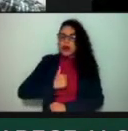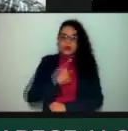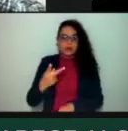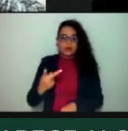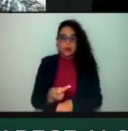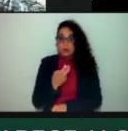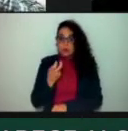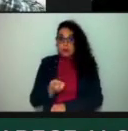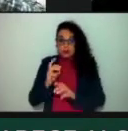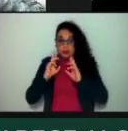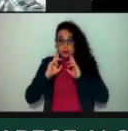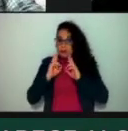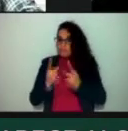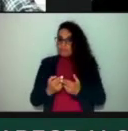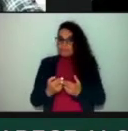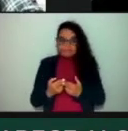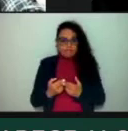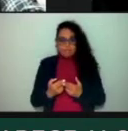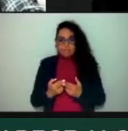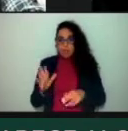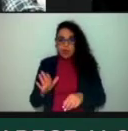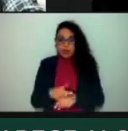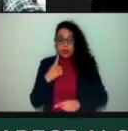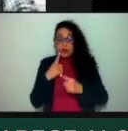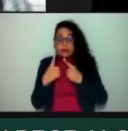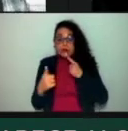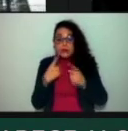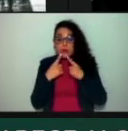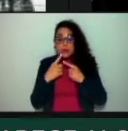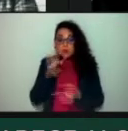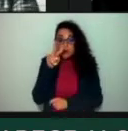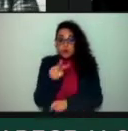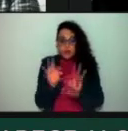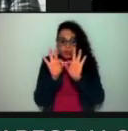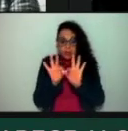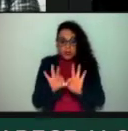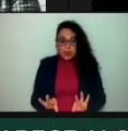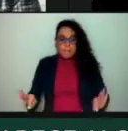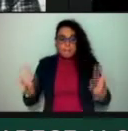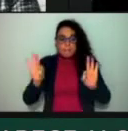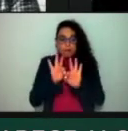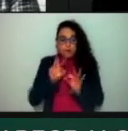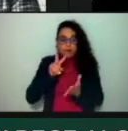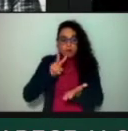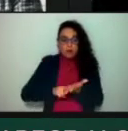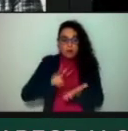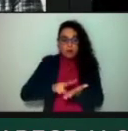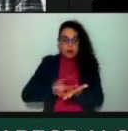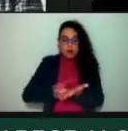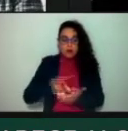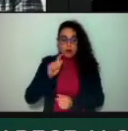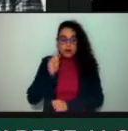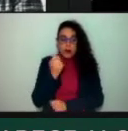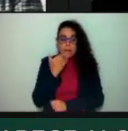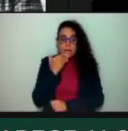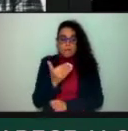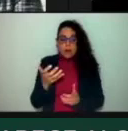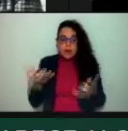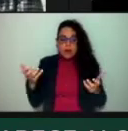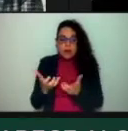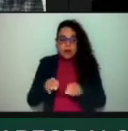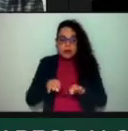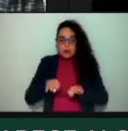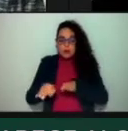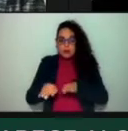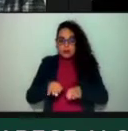recomendó en repetidas ocasiones nombrarlos por sus nombres y apellidos, situación que provocó molestia en la alcaldesa Cuevas, quien finalmente agradeció a